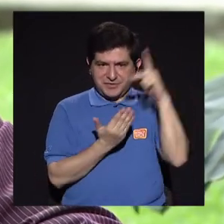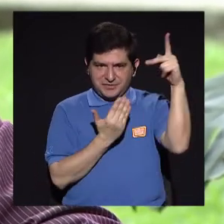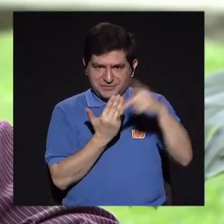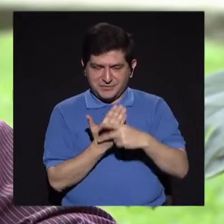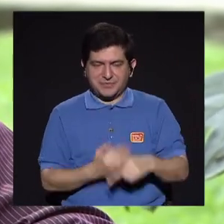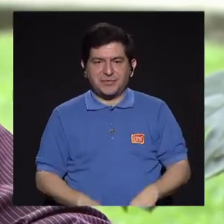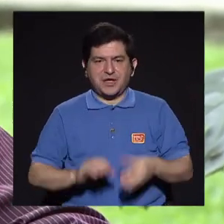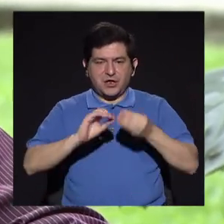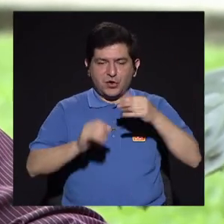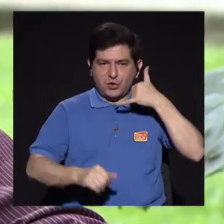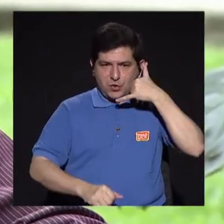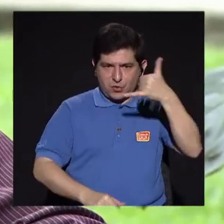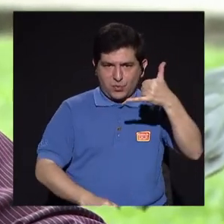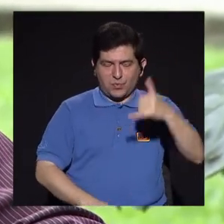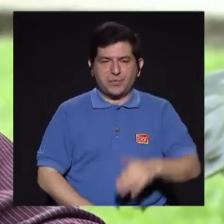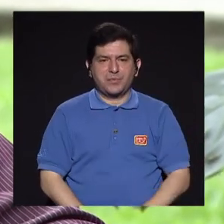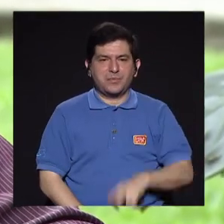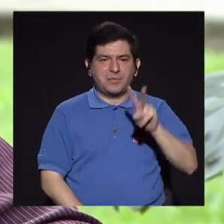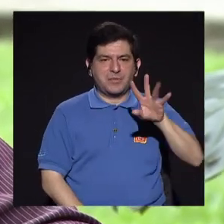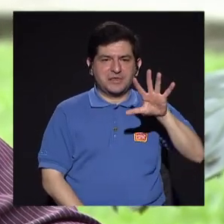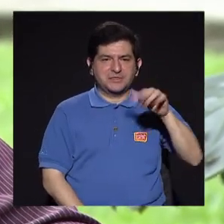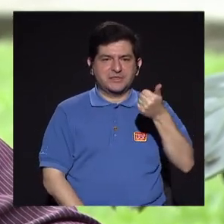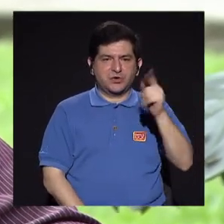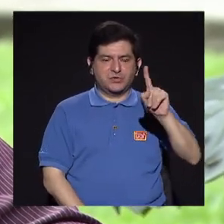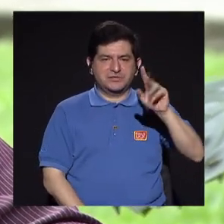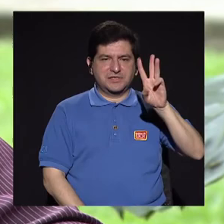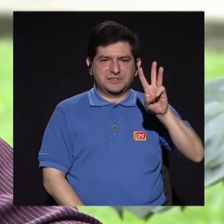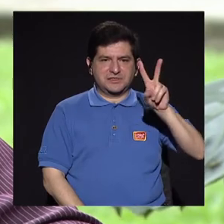televidentes nuestros números de teléfono